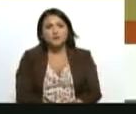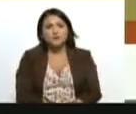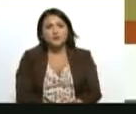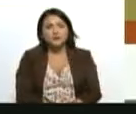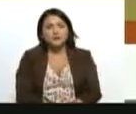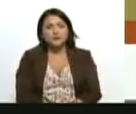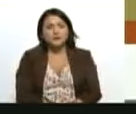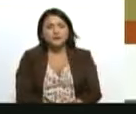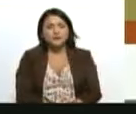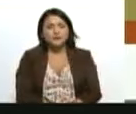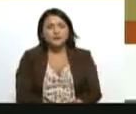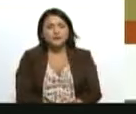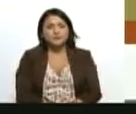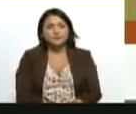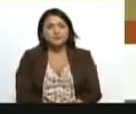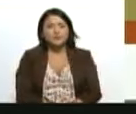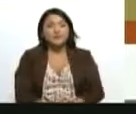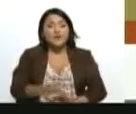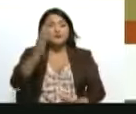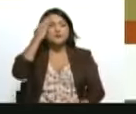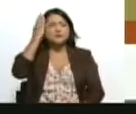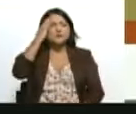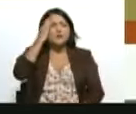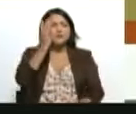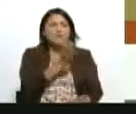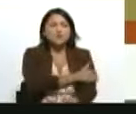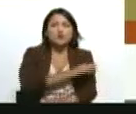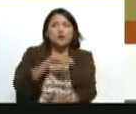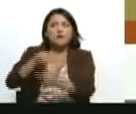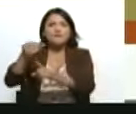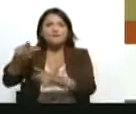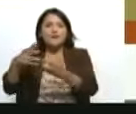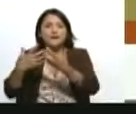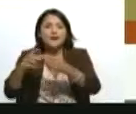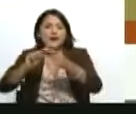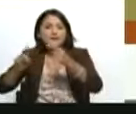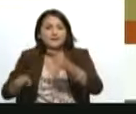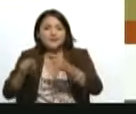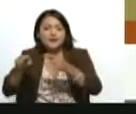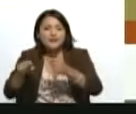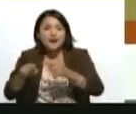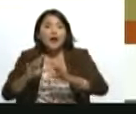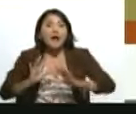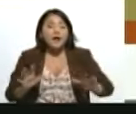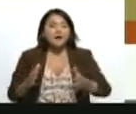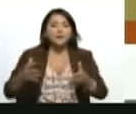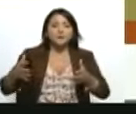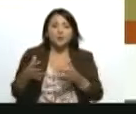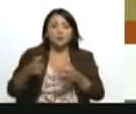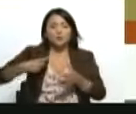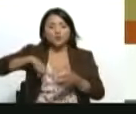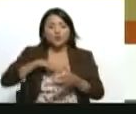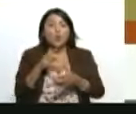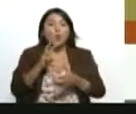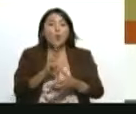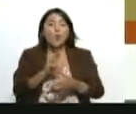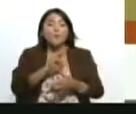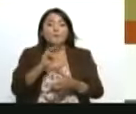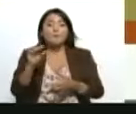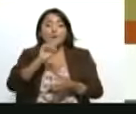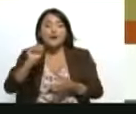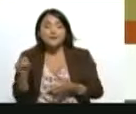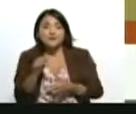lo que componen su estación eléctrica. Sabemos que ellos van a atacar por ahí. La UPAS, desde la estructura de la